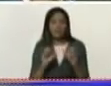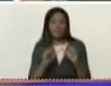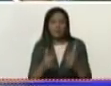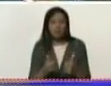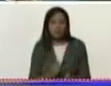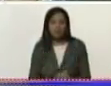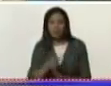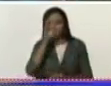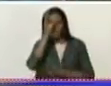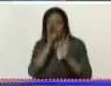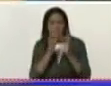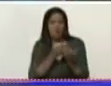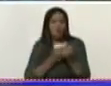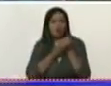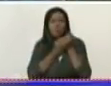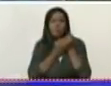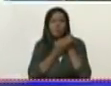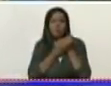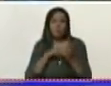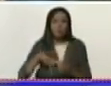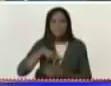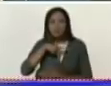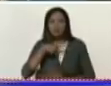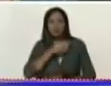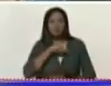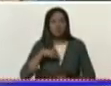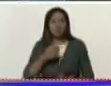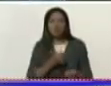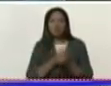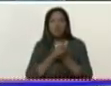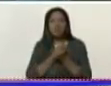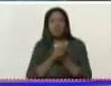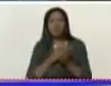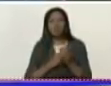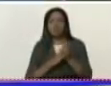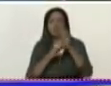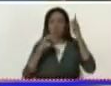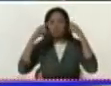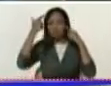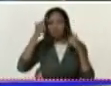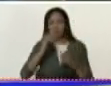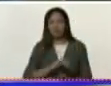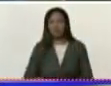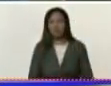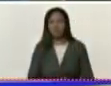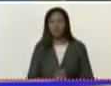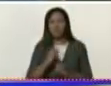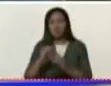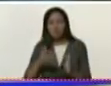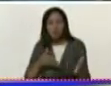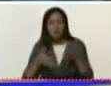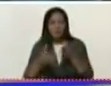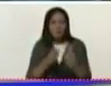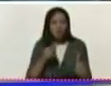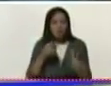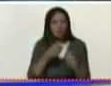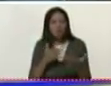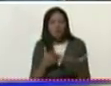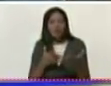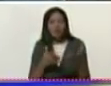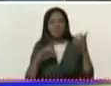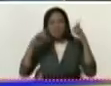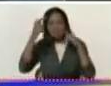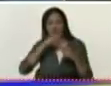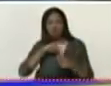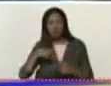con fe, con amor, con pasión, nuestro querido y amado comandante Hugo Chávez. Ese es el camino de Chávez que nosotros